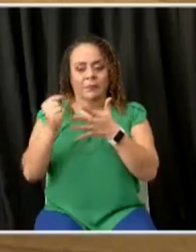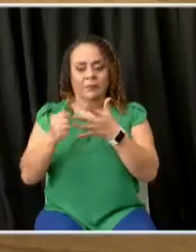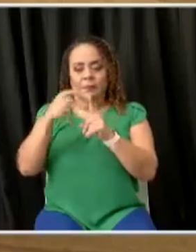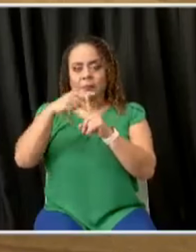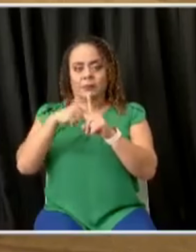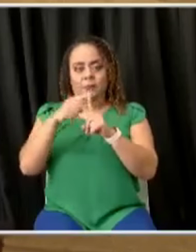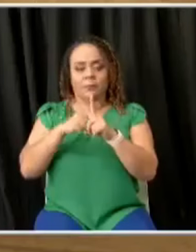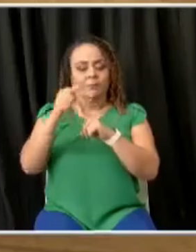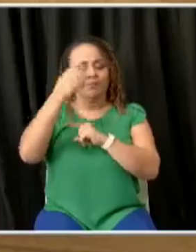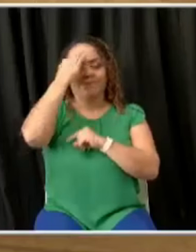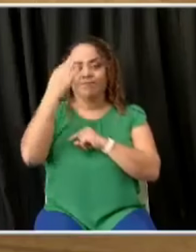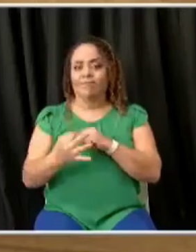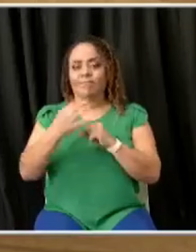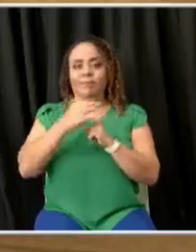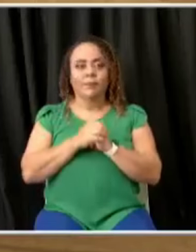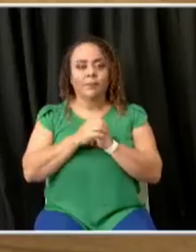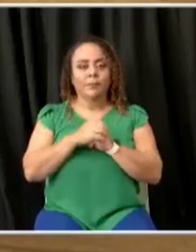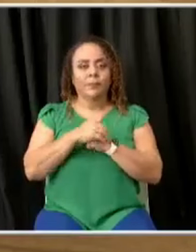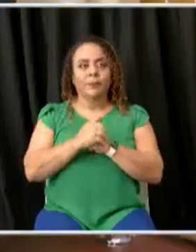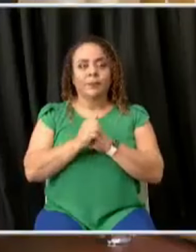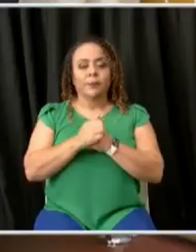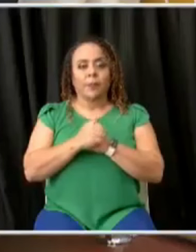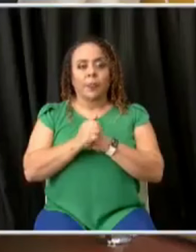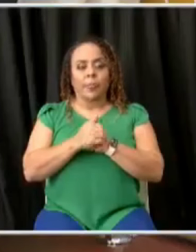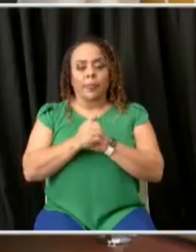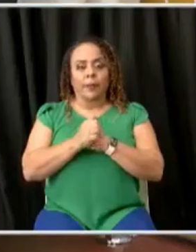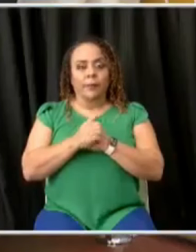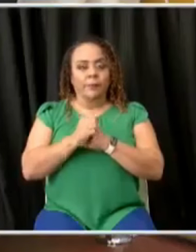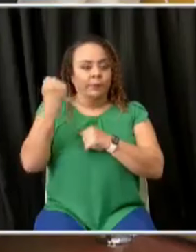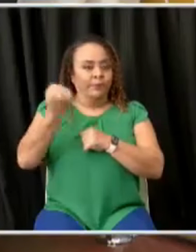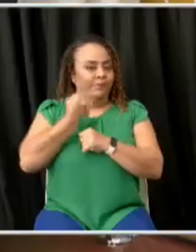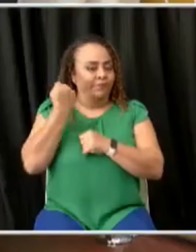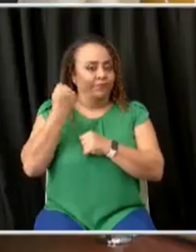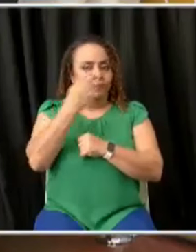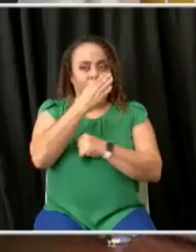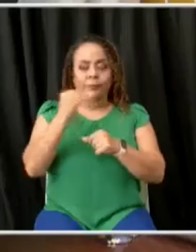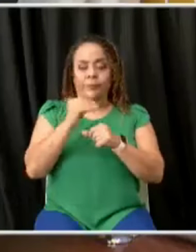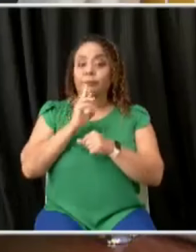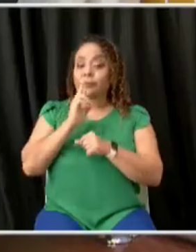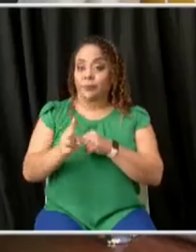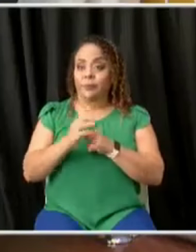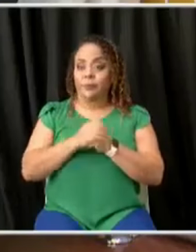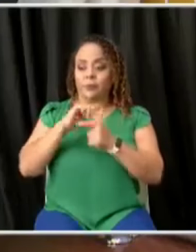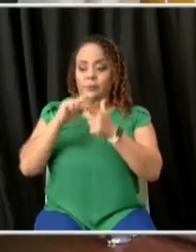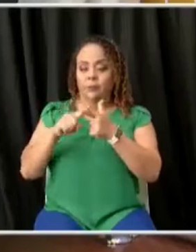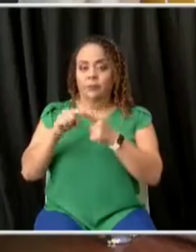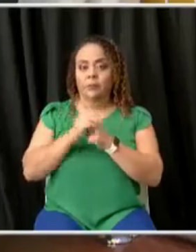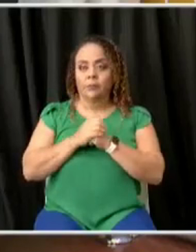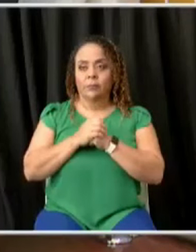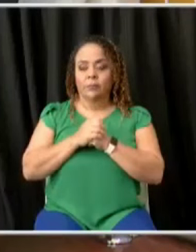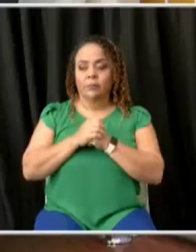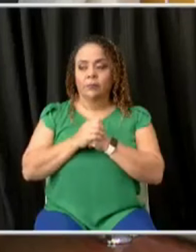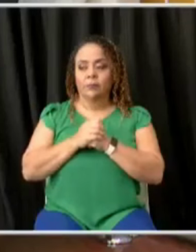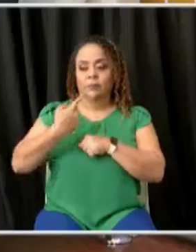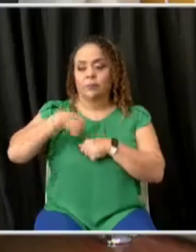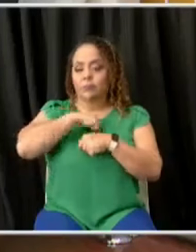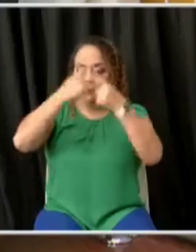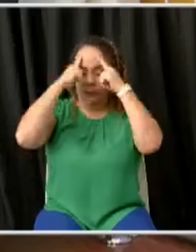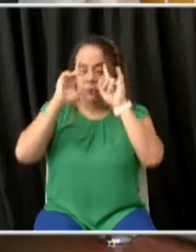doctor, increíble. Es una carga increíble. Muy fuerte y verdaderamente entonces, ¿cómo